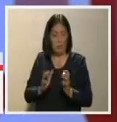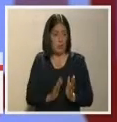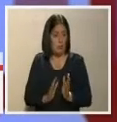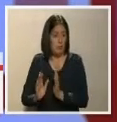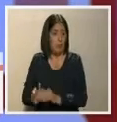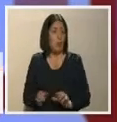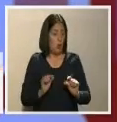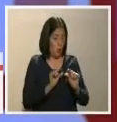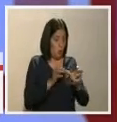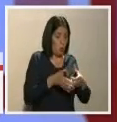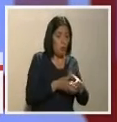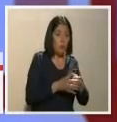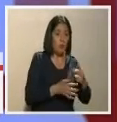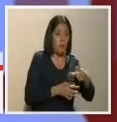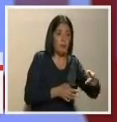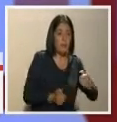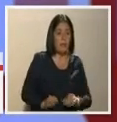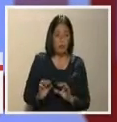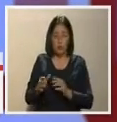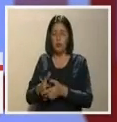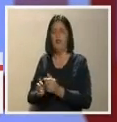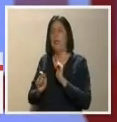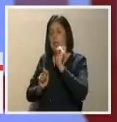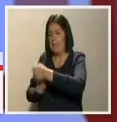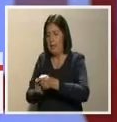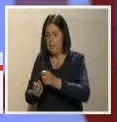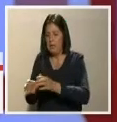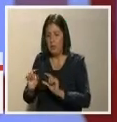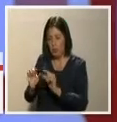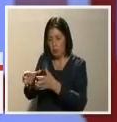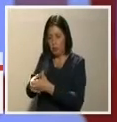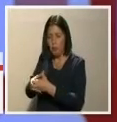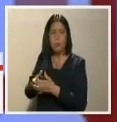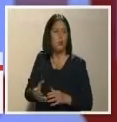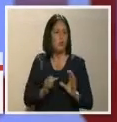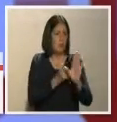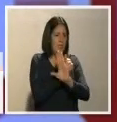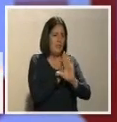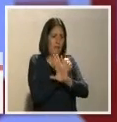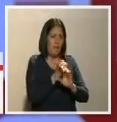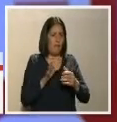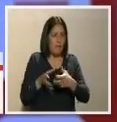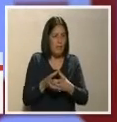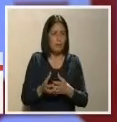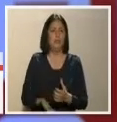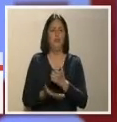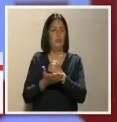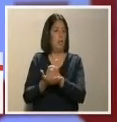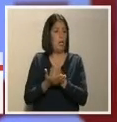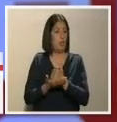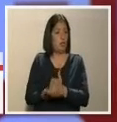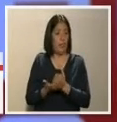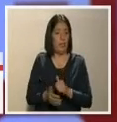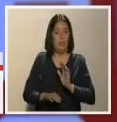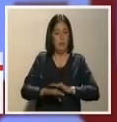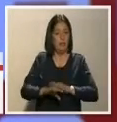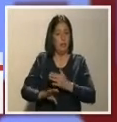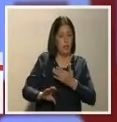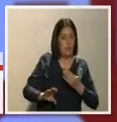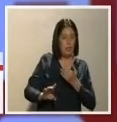juntas vecinales, rondas campesinas, comités autodefensas, quienes nos ayudarán en la prevención y